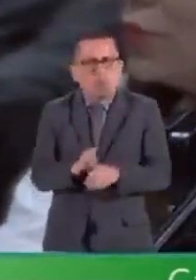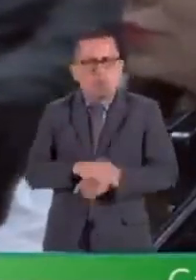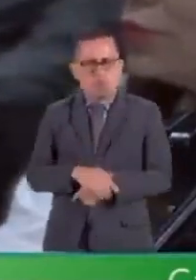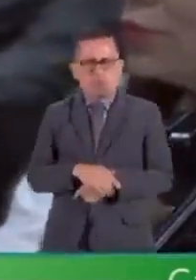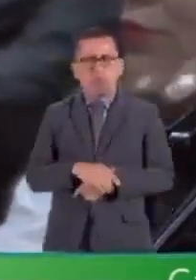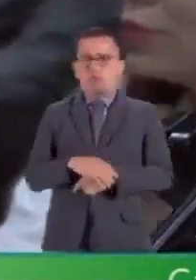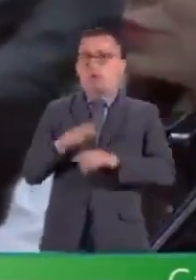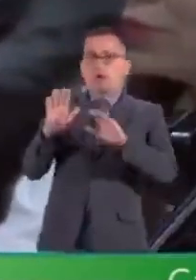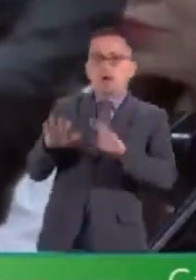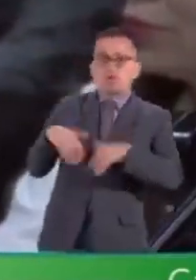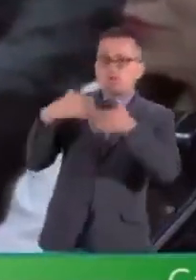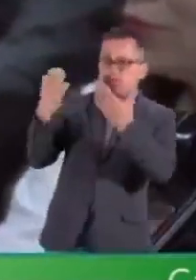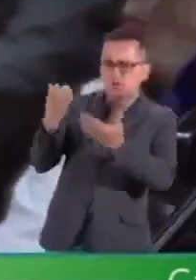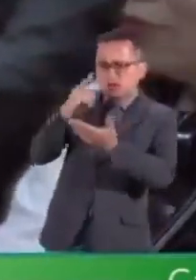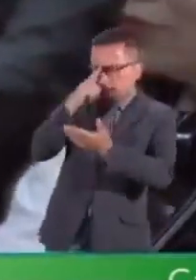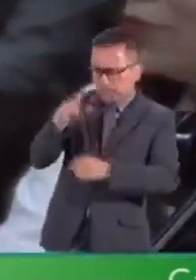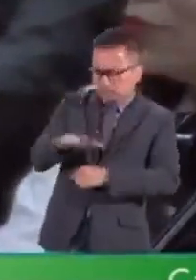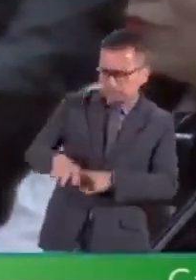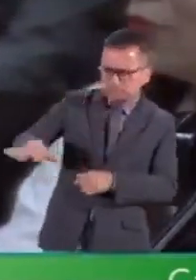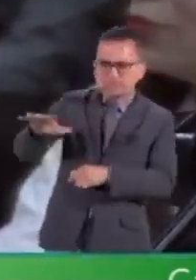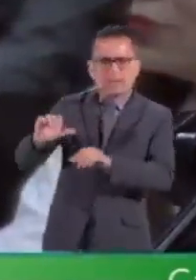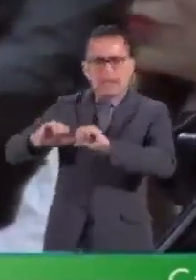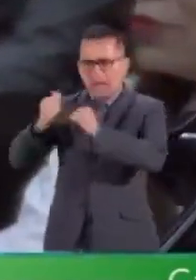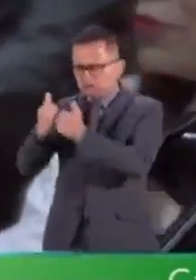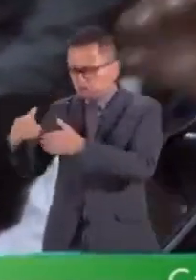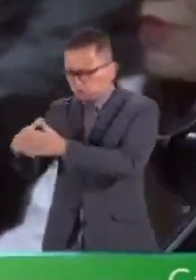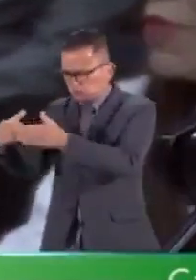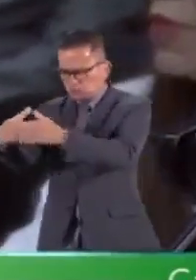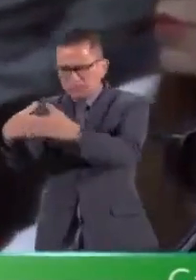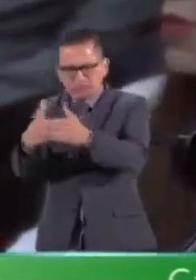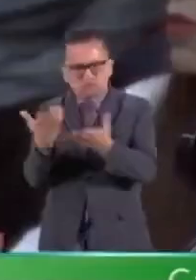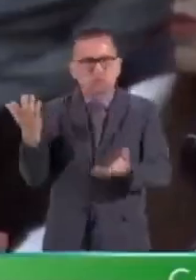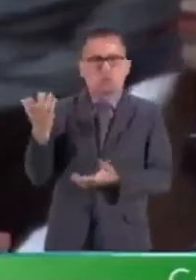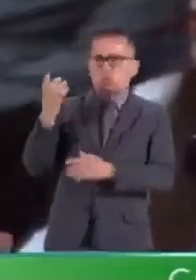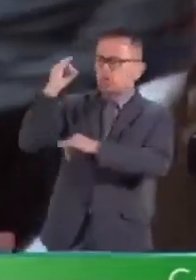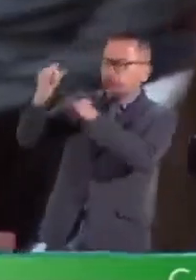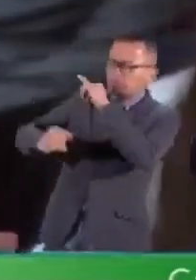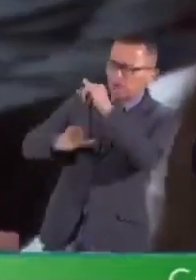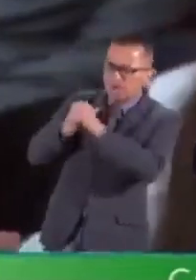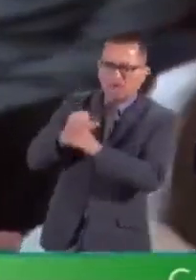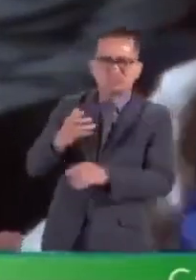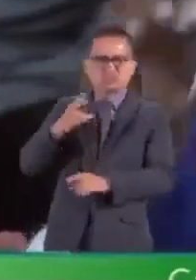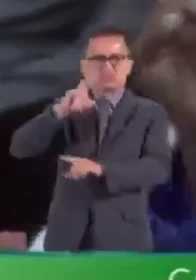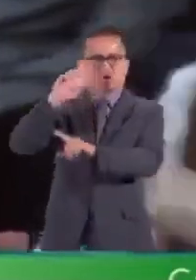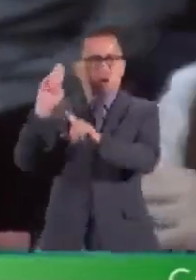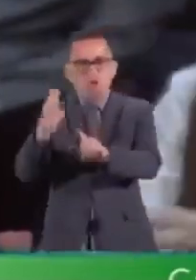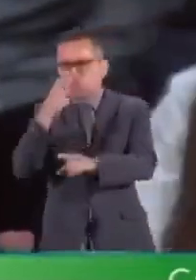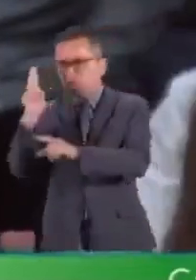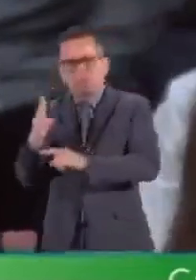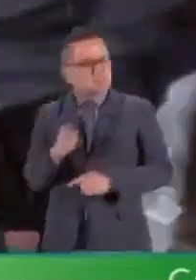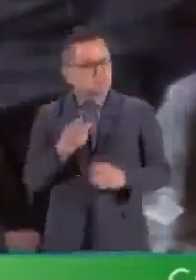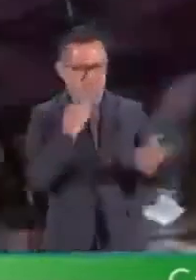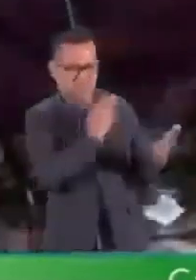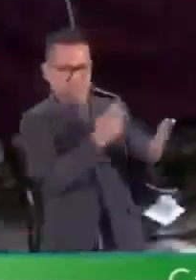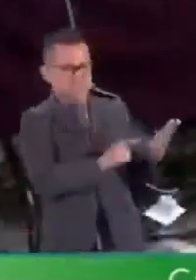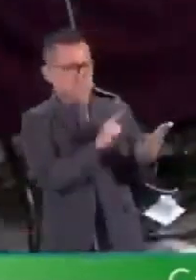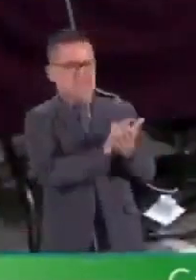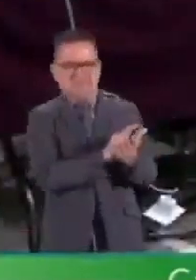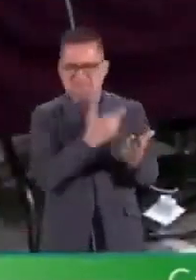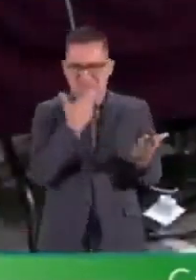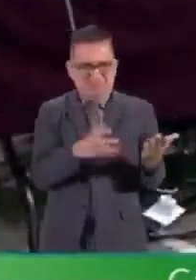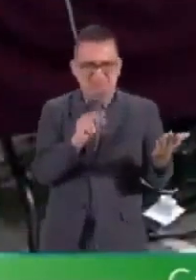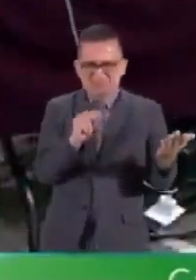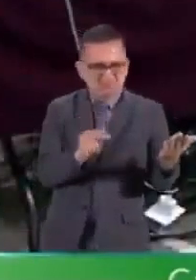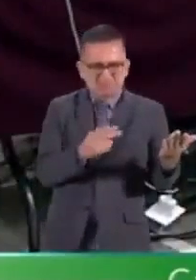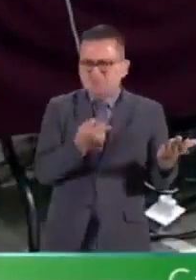por organizaciones civiles, internacionales, por la academia y por muchos, pero muchos diputados